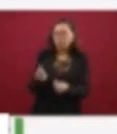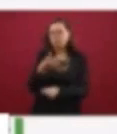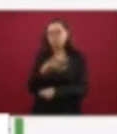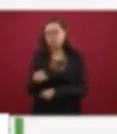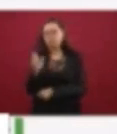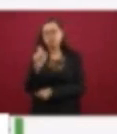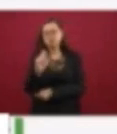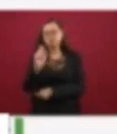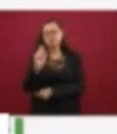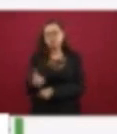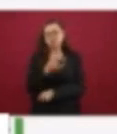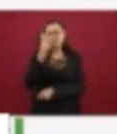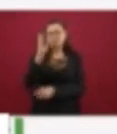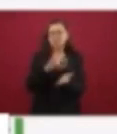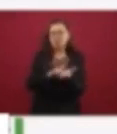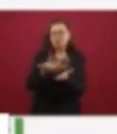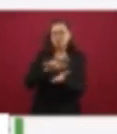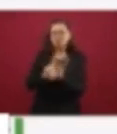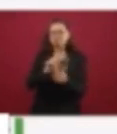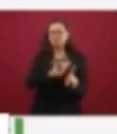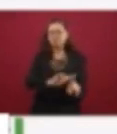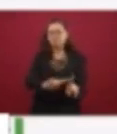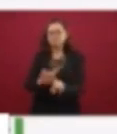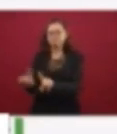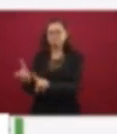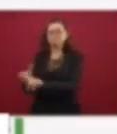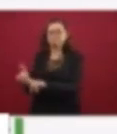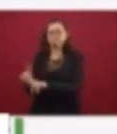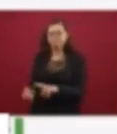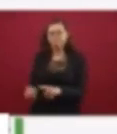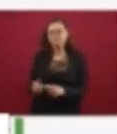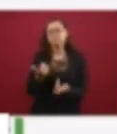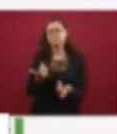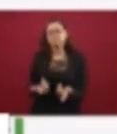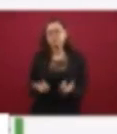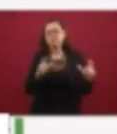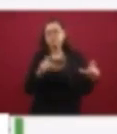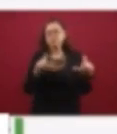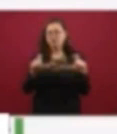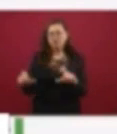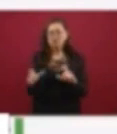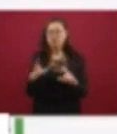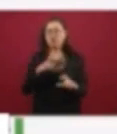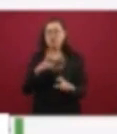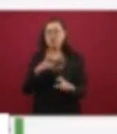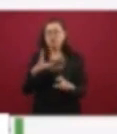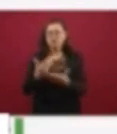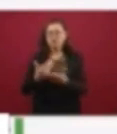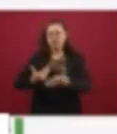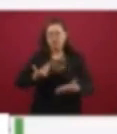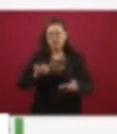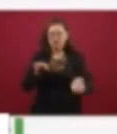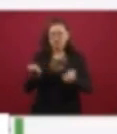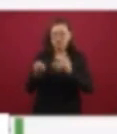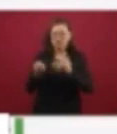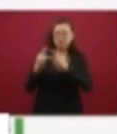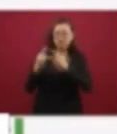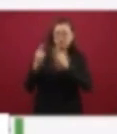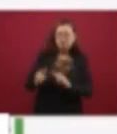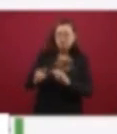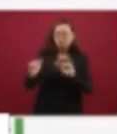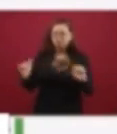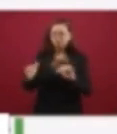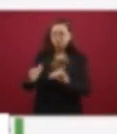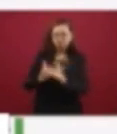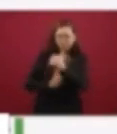pago, en una sola exhibición, a partir del próximo jueves se les va a pagar? Y aparte se les va a dar, van a dar 20,000 pesos mensuales. ¿Qué